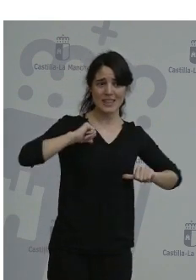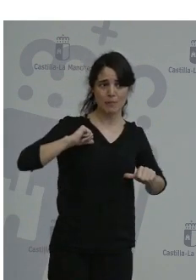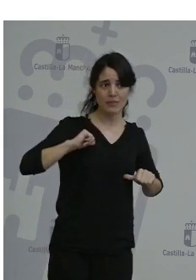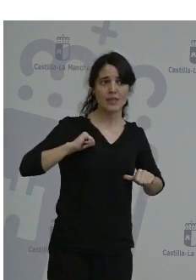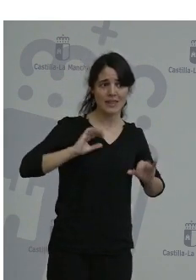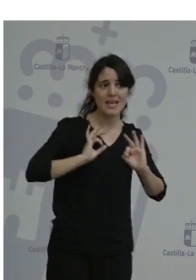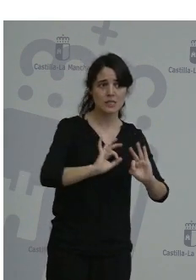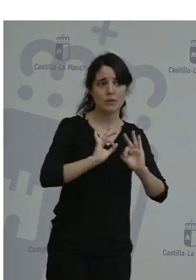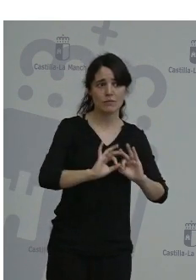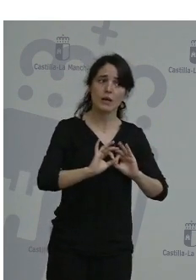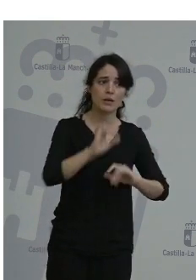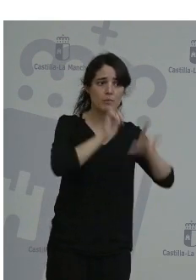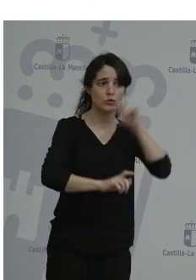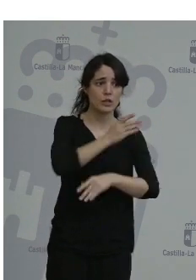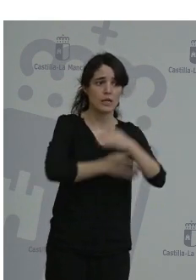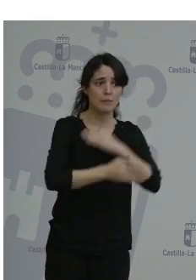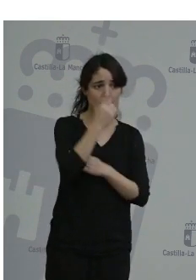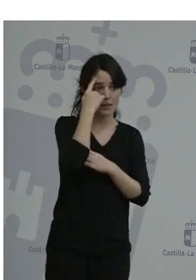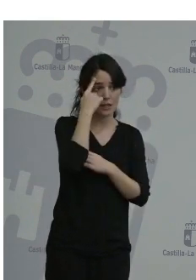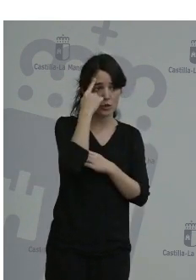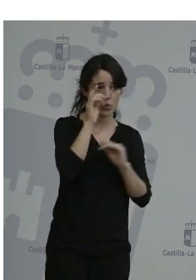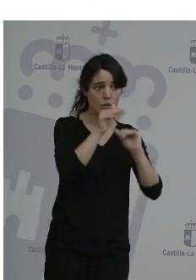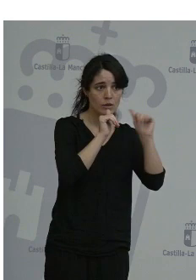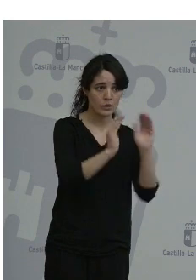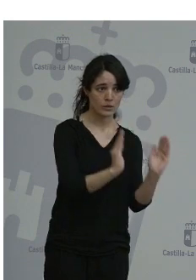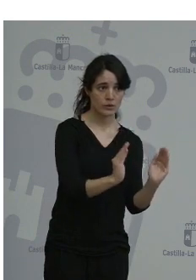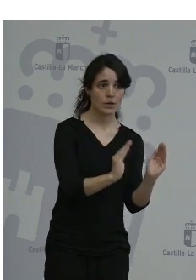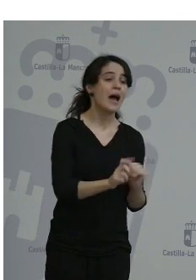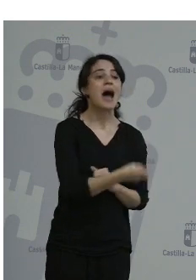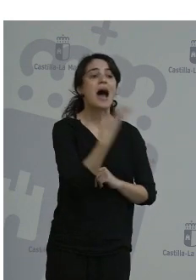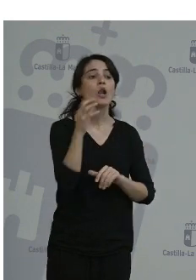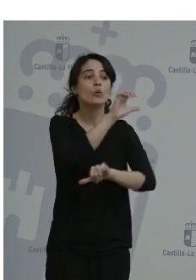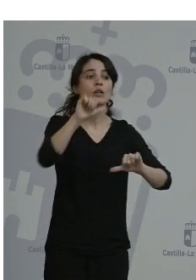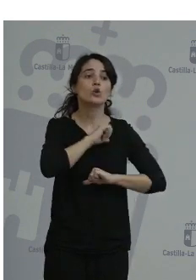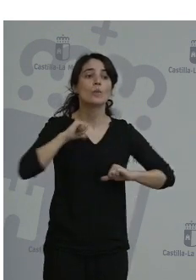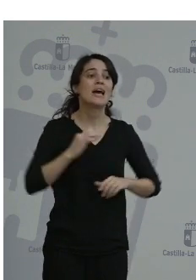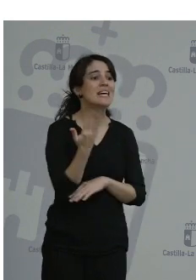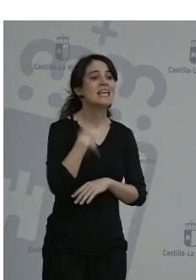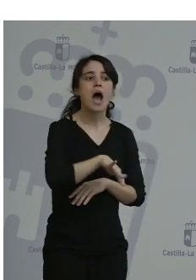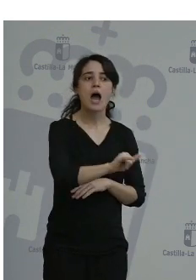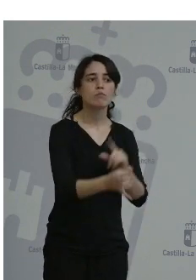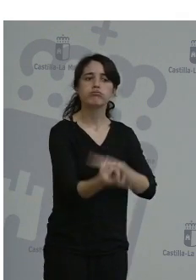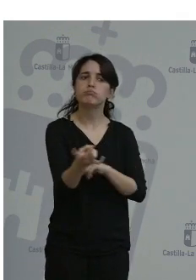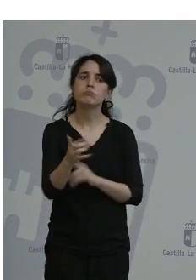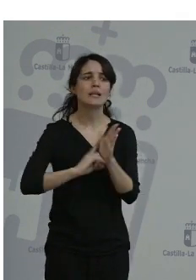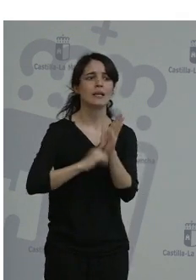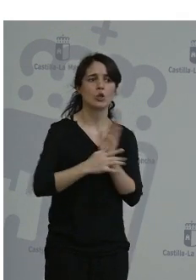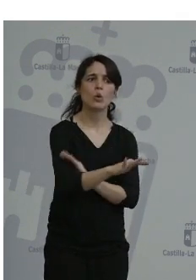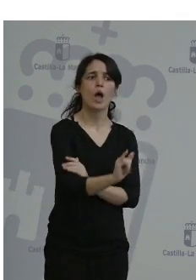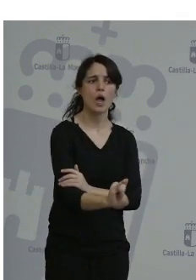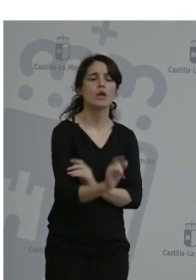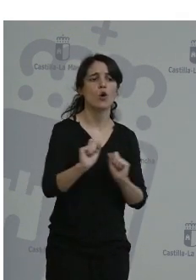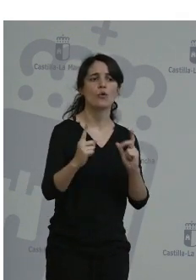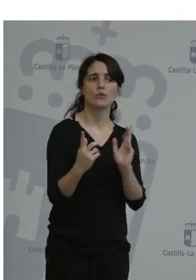específicas para personas con discapacidad intelectuales. Algunas autonomías ya lo tienen correctamente legislado, otras